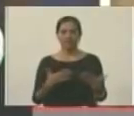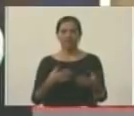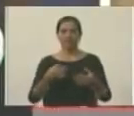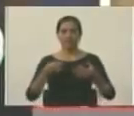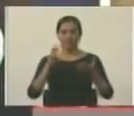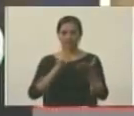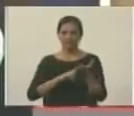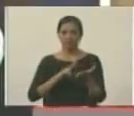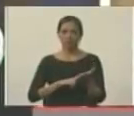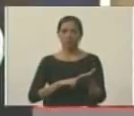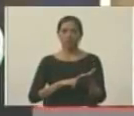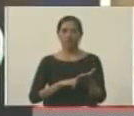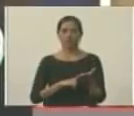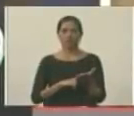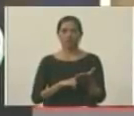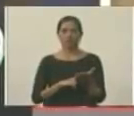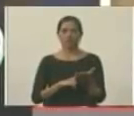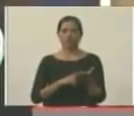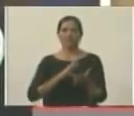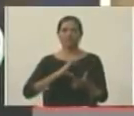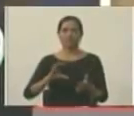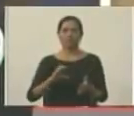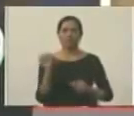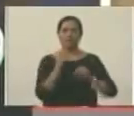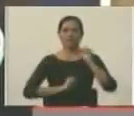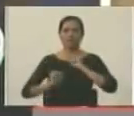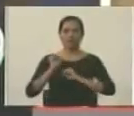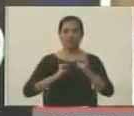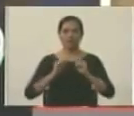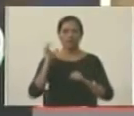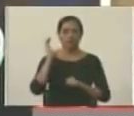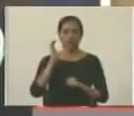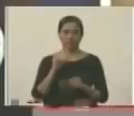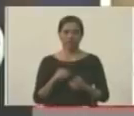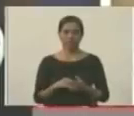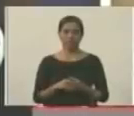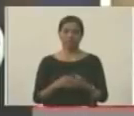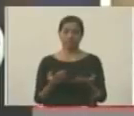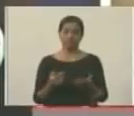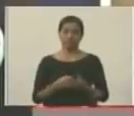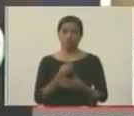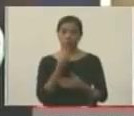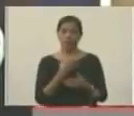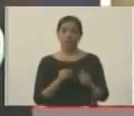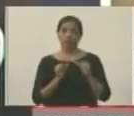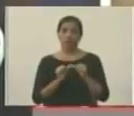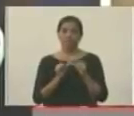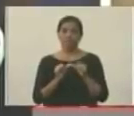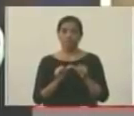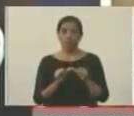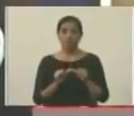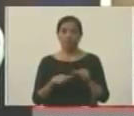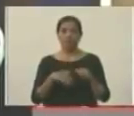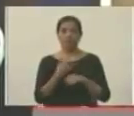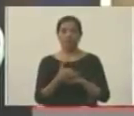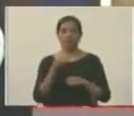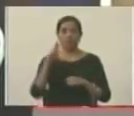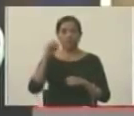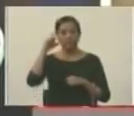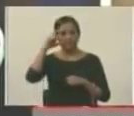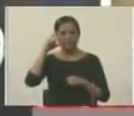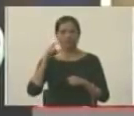seguridad, la soberanía y la defensa del país. Así que bueno, continuemos en el plan de los 30 días,